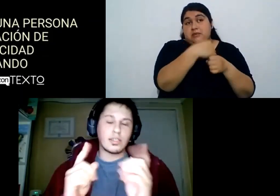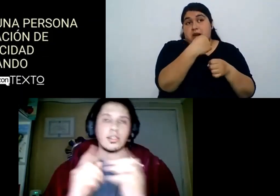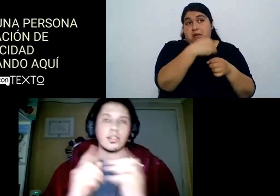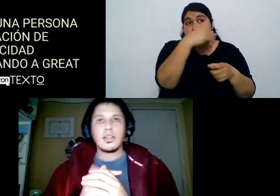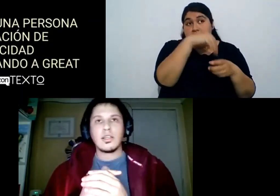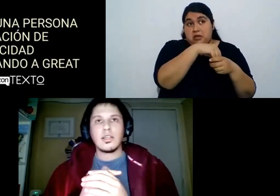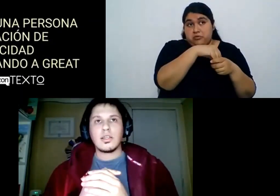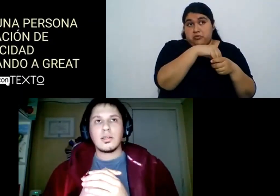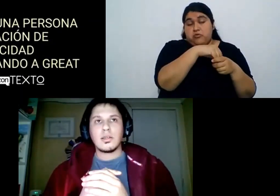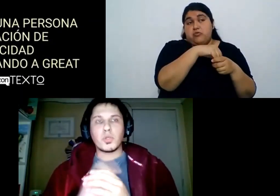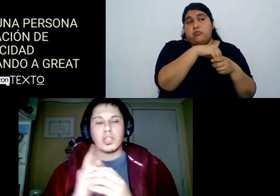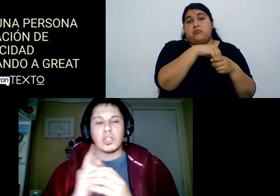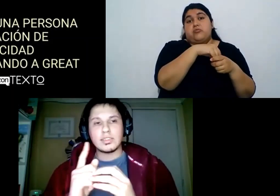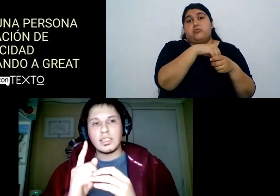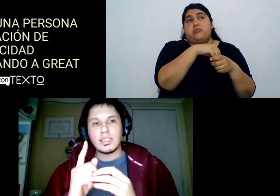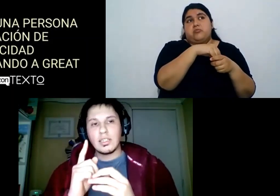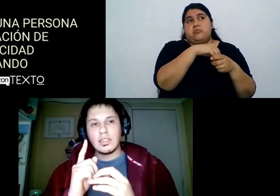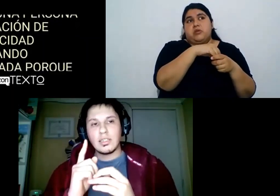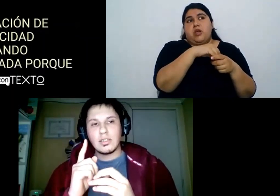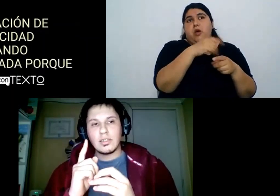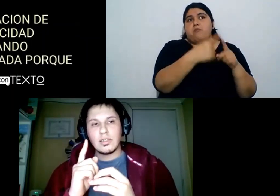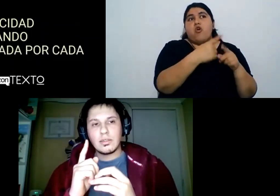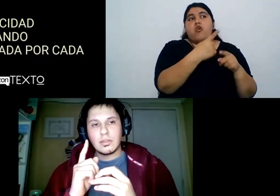acreditada por cada 100